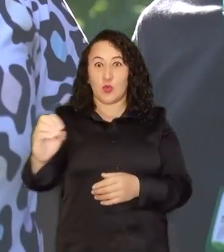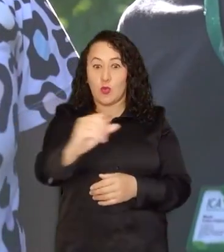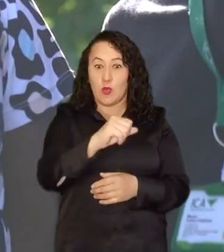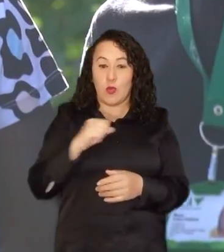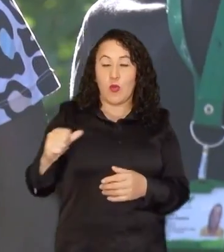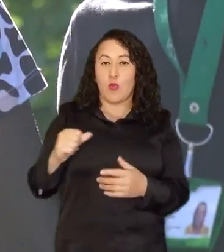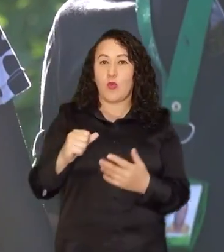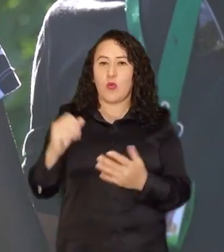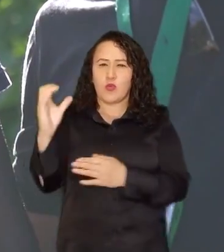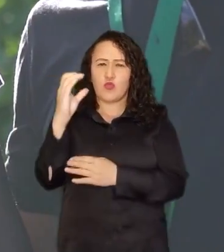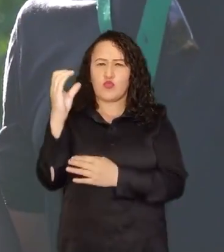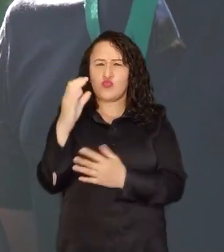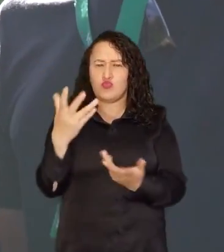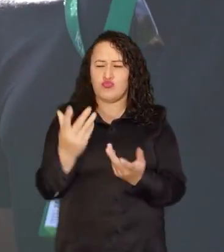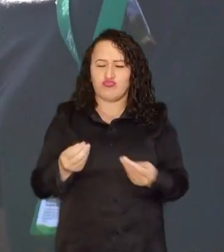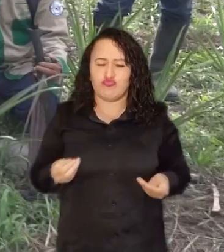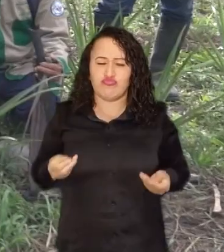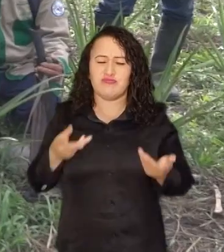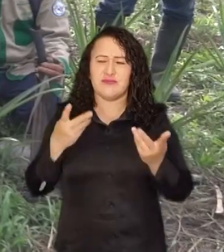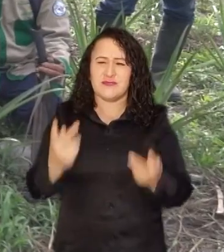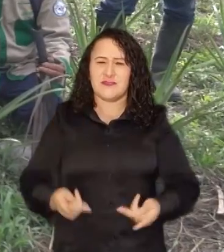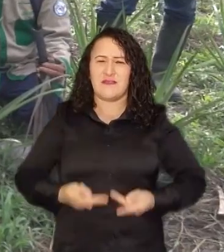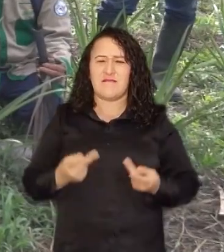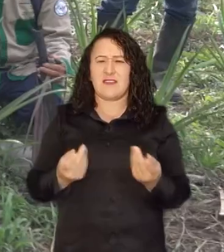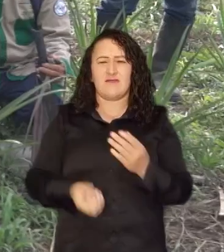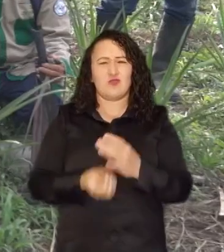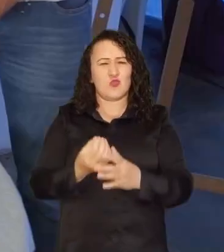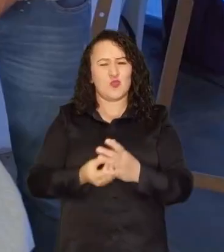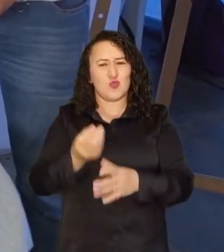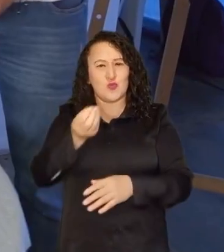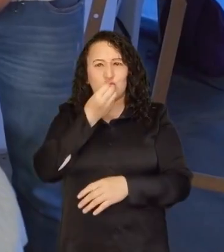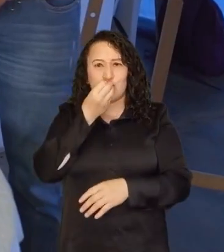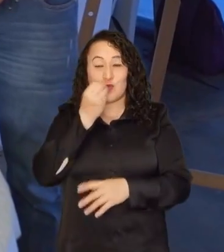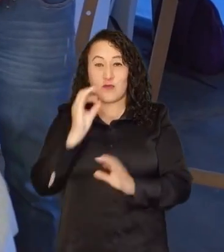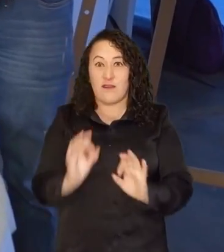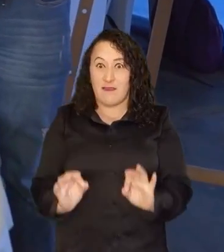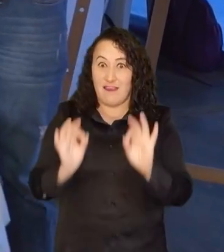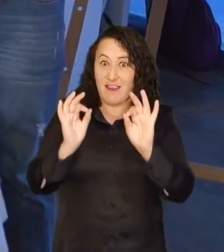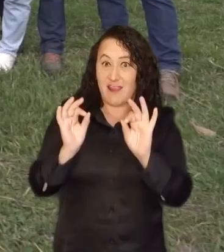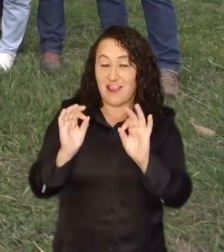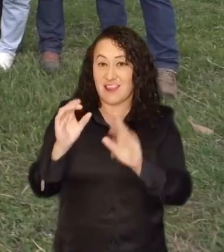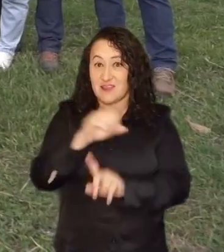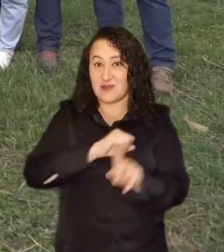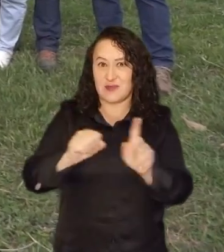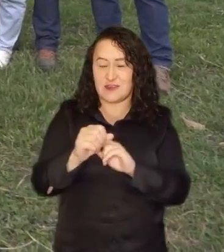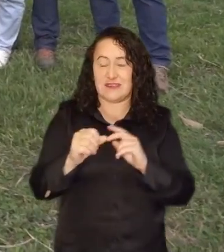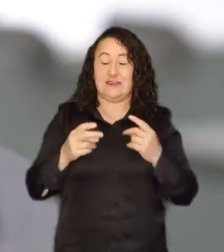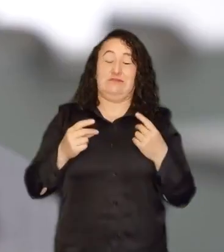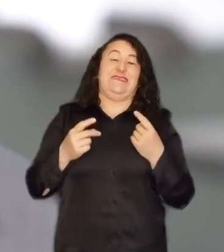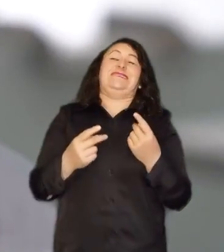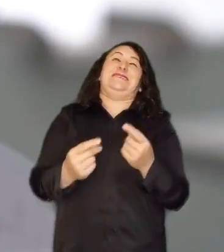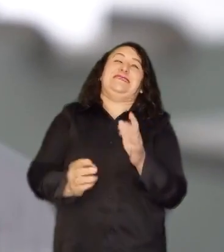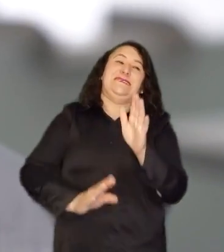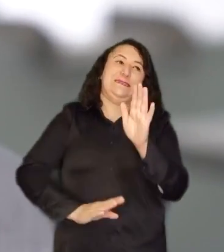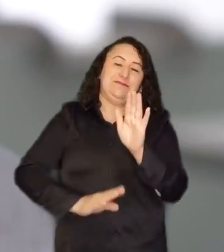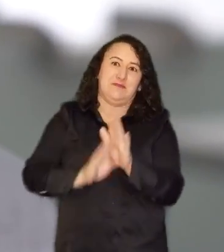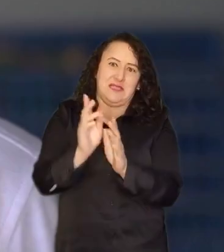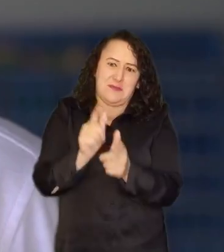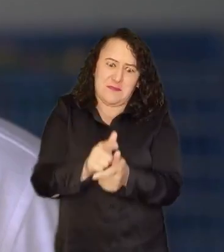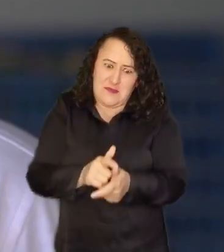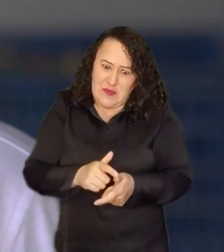RTBC, gracias por afrontar los retos agrícolas globales, adaptándose al cambio climático, innovando,